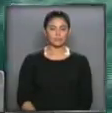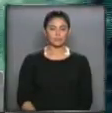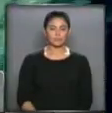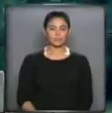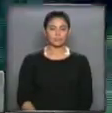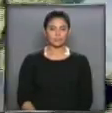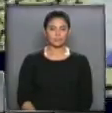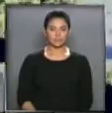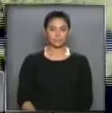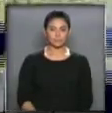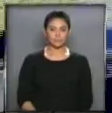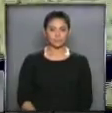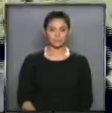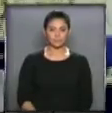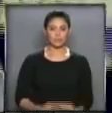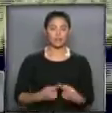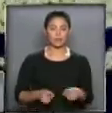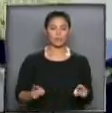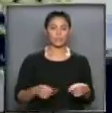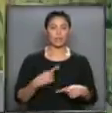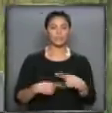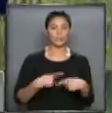el alma está abierta, porque aquí